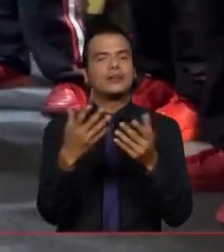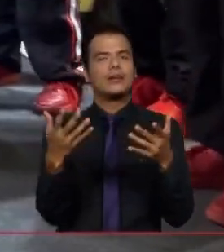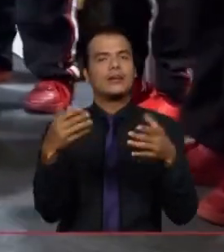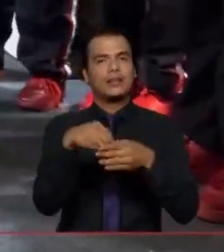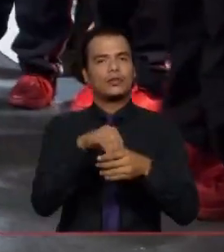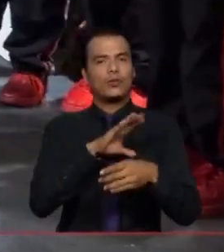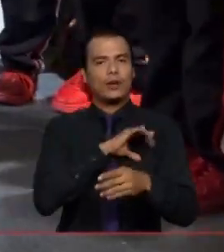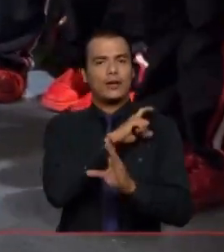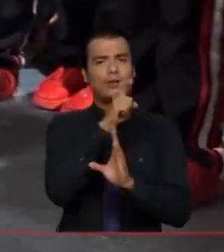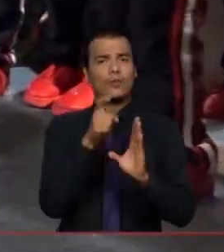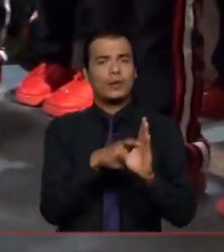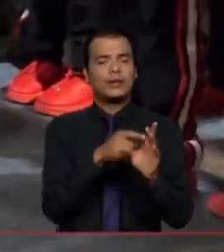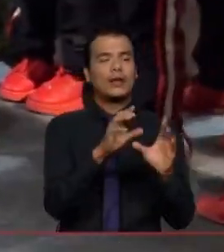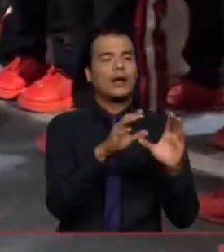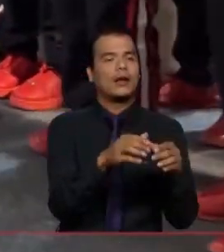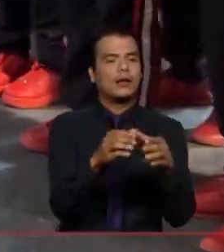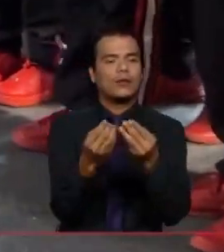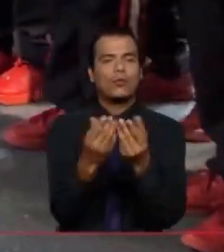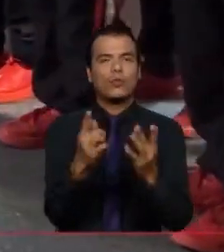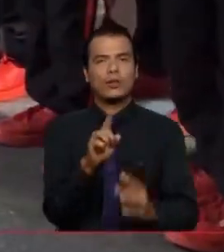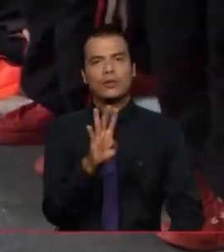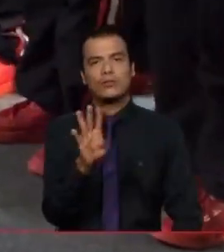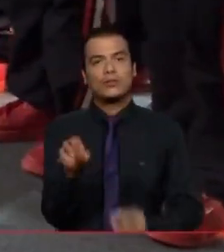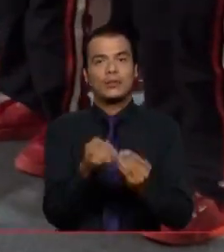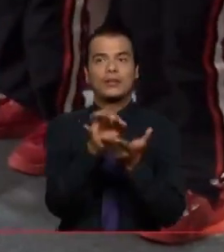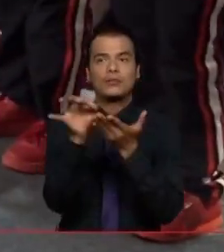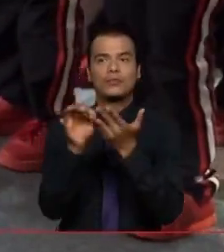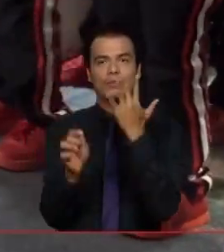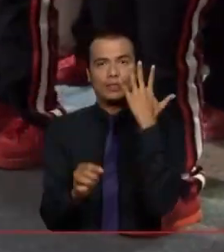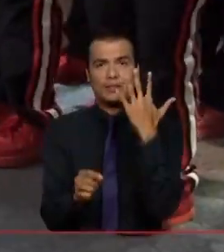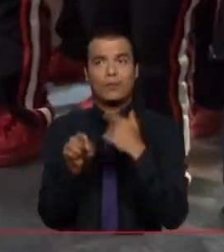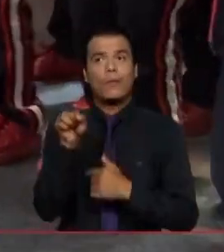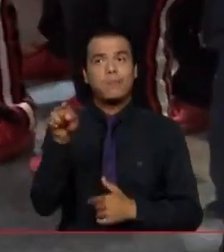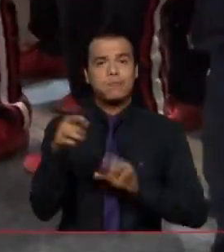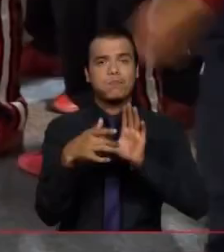Y no podían faltar en la Filbo.